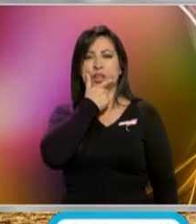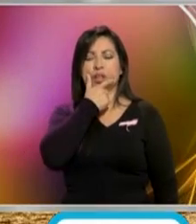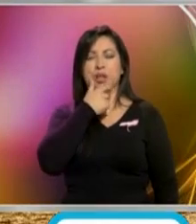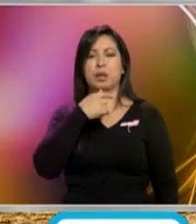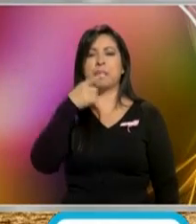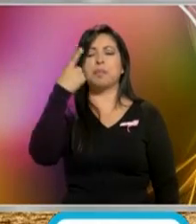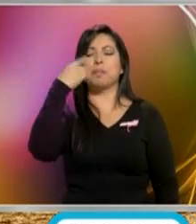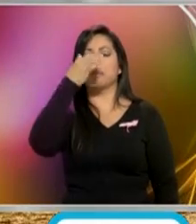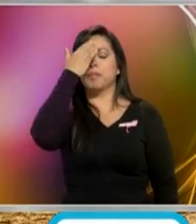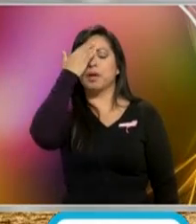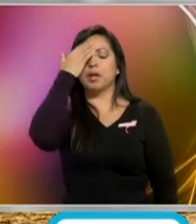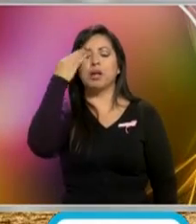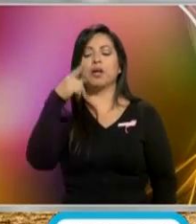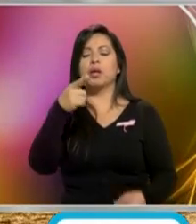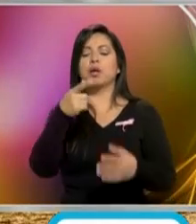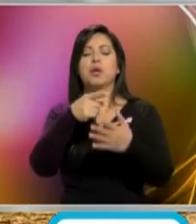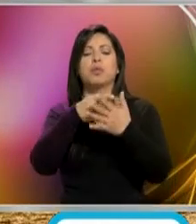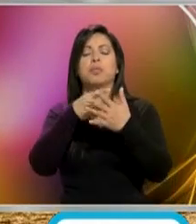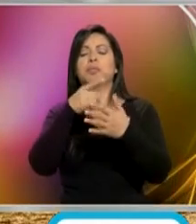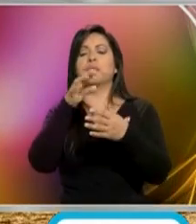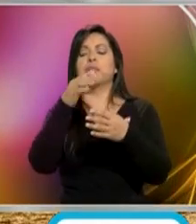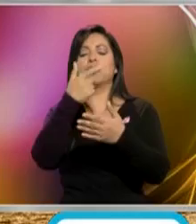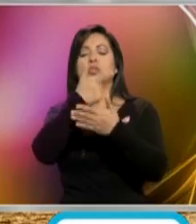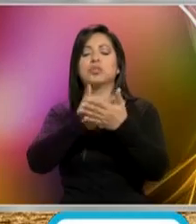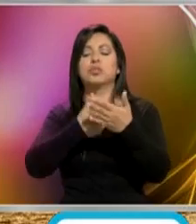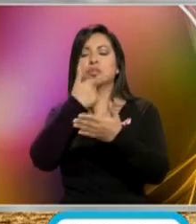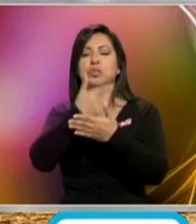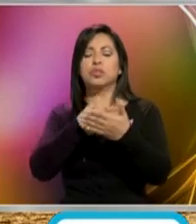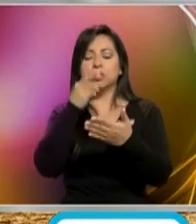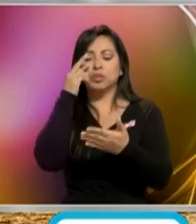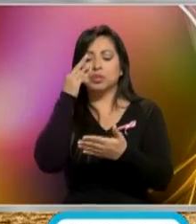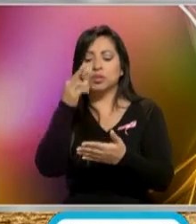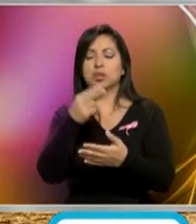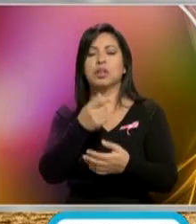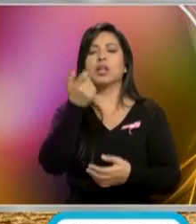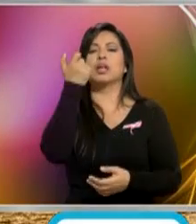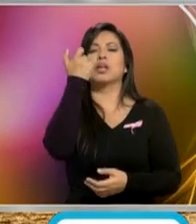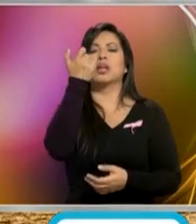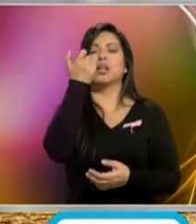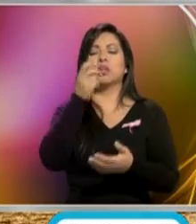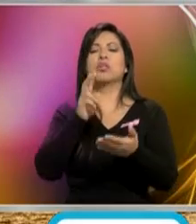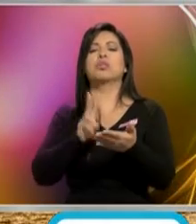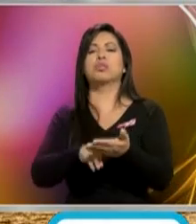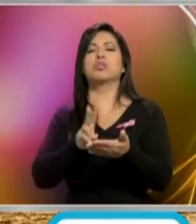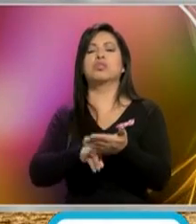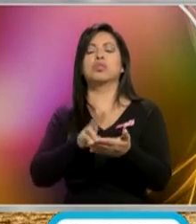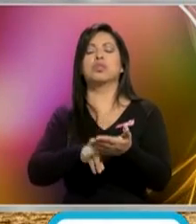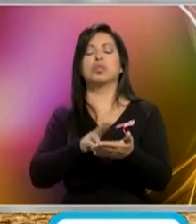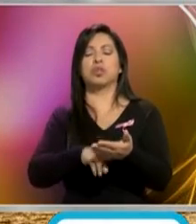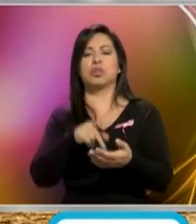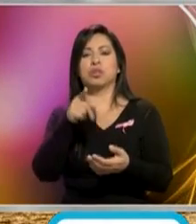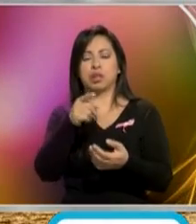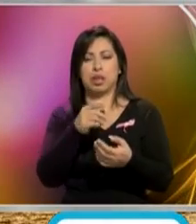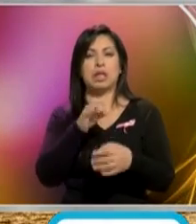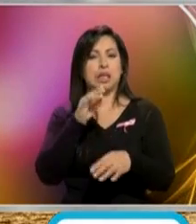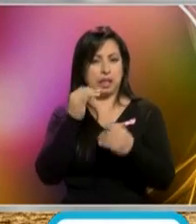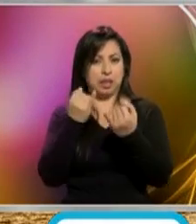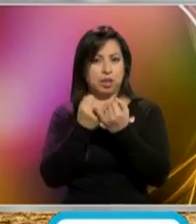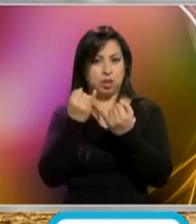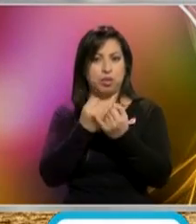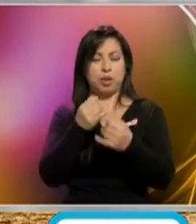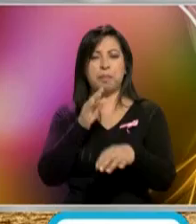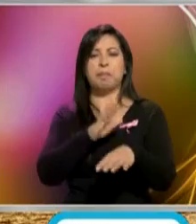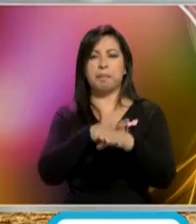términos de costos de hoteles, de restaurantes y de Museos, centros ¿no? de diversión, pero no solo el costo. Aquí lo más importante es cuál